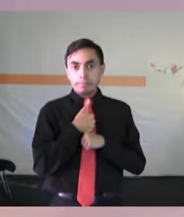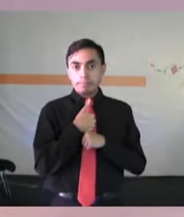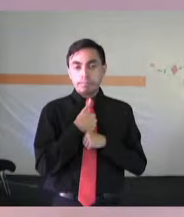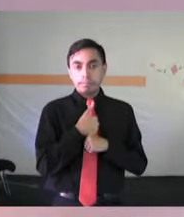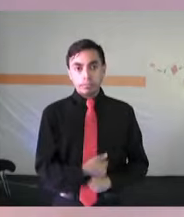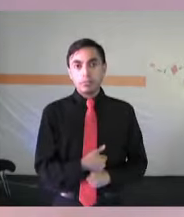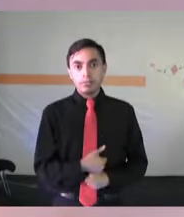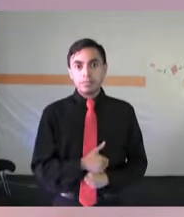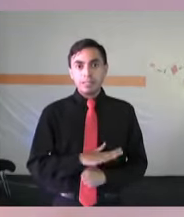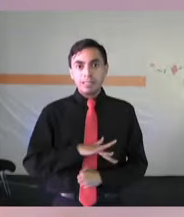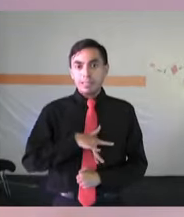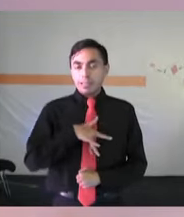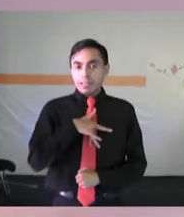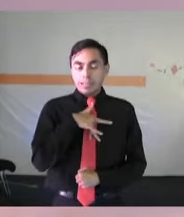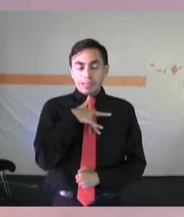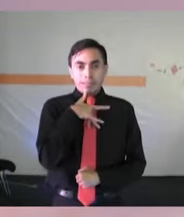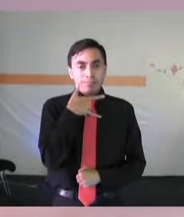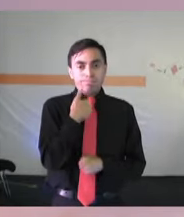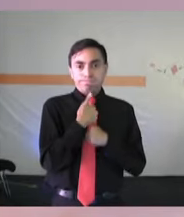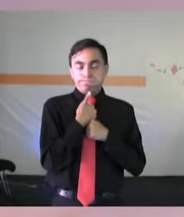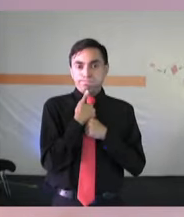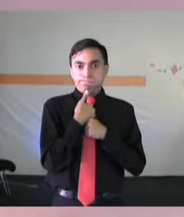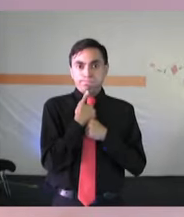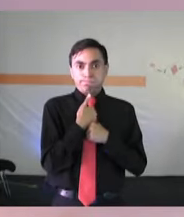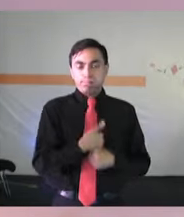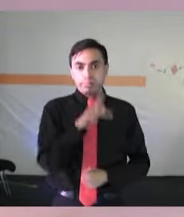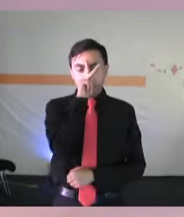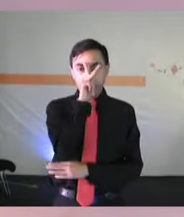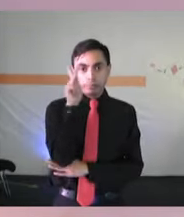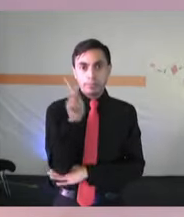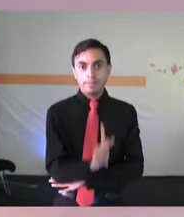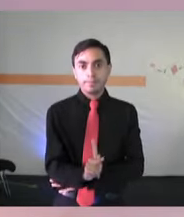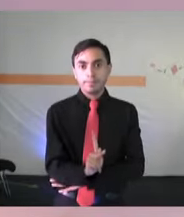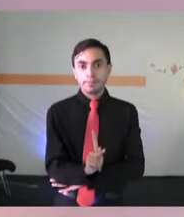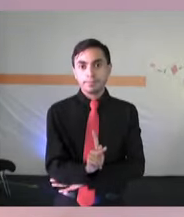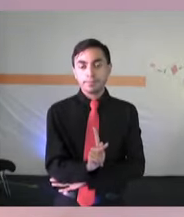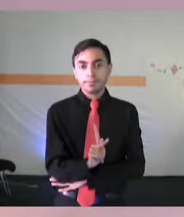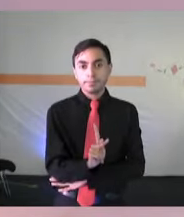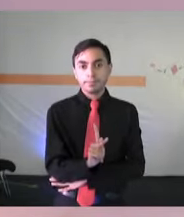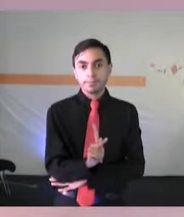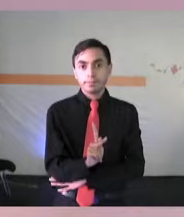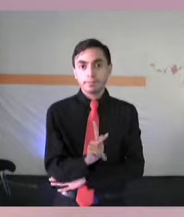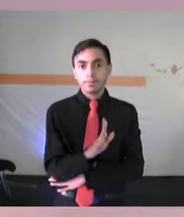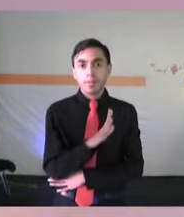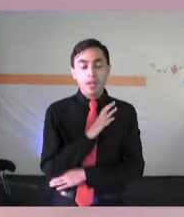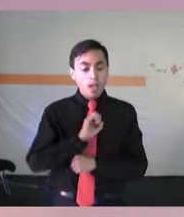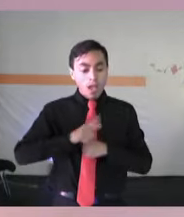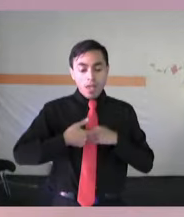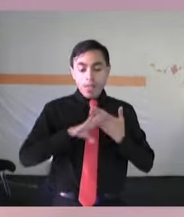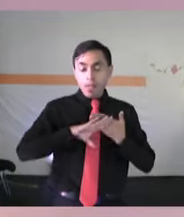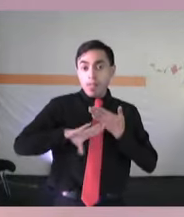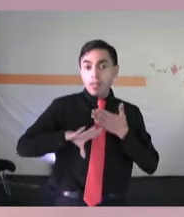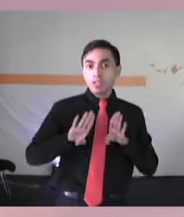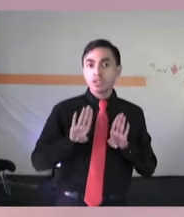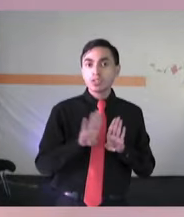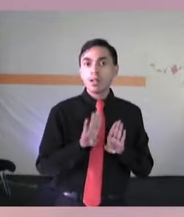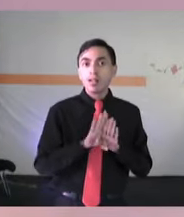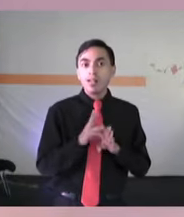Nos han hecho mucho daño. ¿Y saben qué hubiera impedido que nos pase eso?